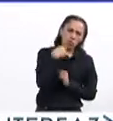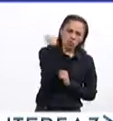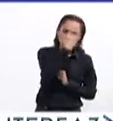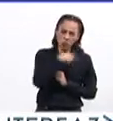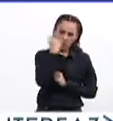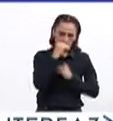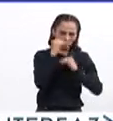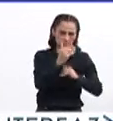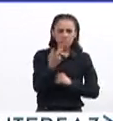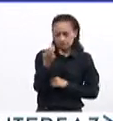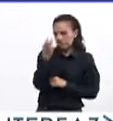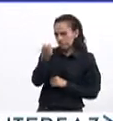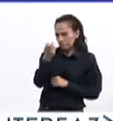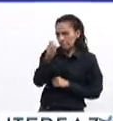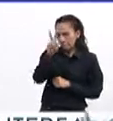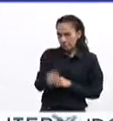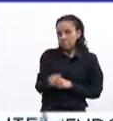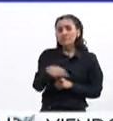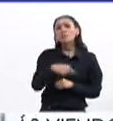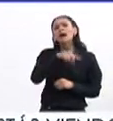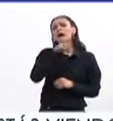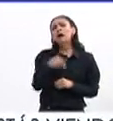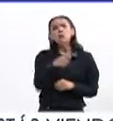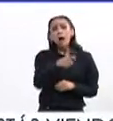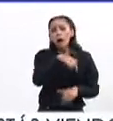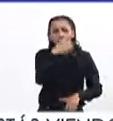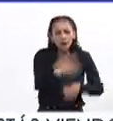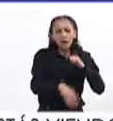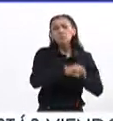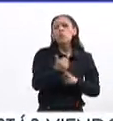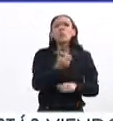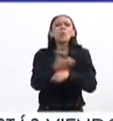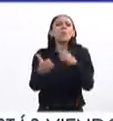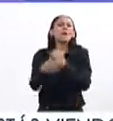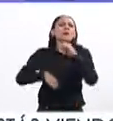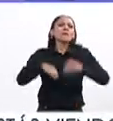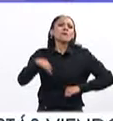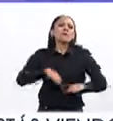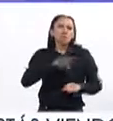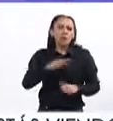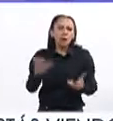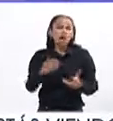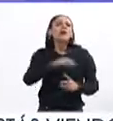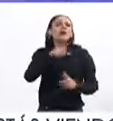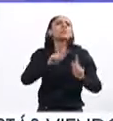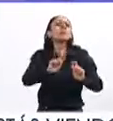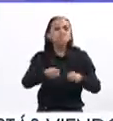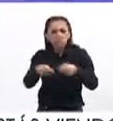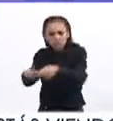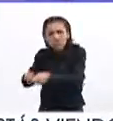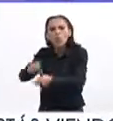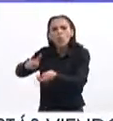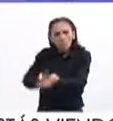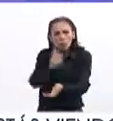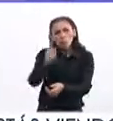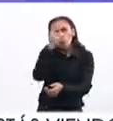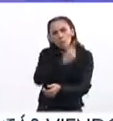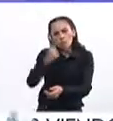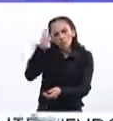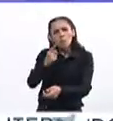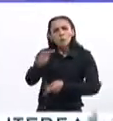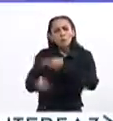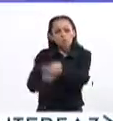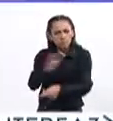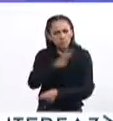que cada quien. Exactamente, ¿no? Después te pones a hacer otra cosa y después podrás tener otra hora de celular. No pasa nada, ¿no? Correcto. Forma parte de nuestra